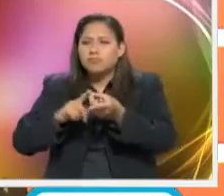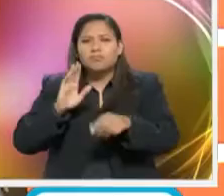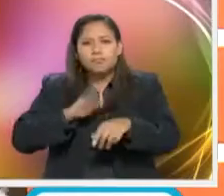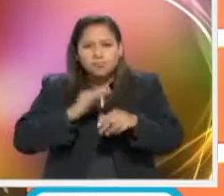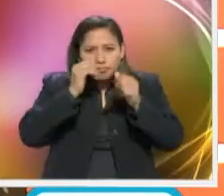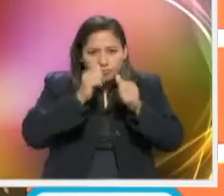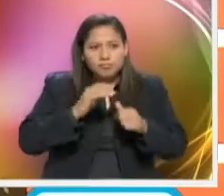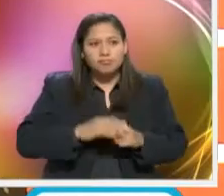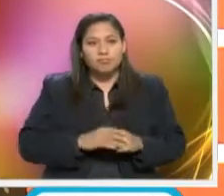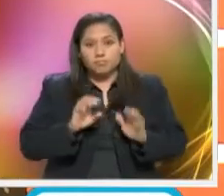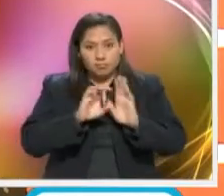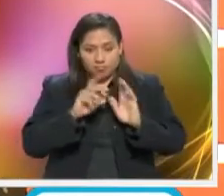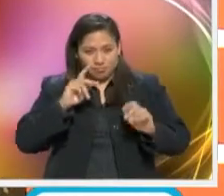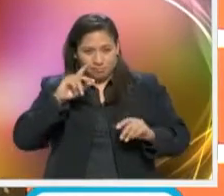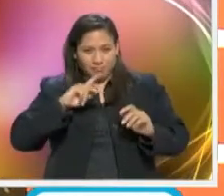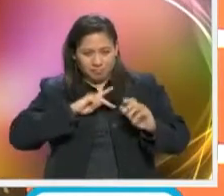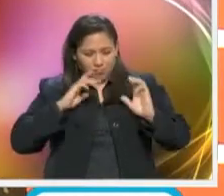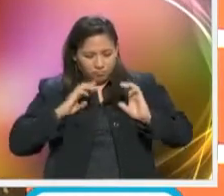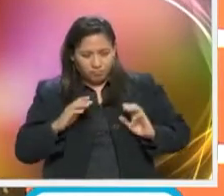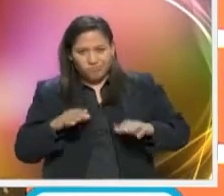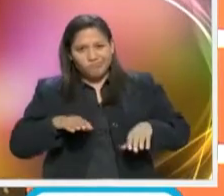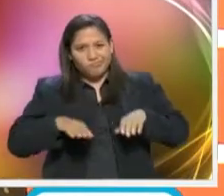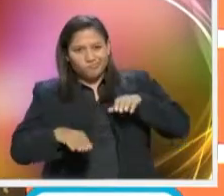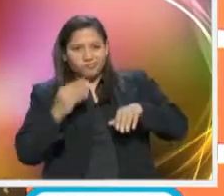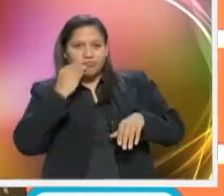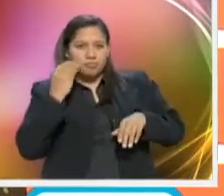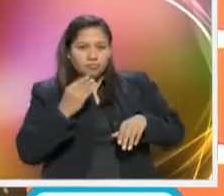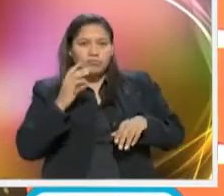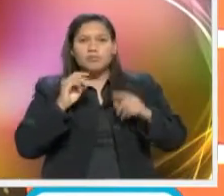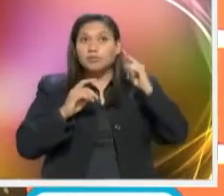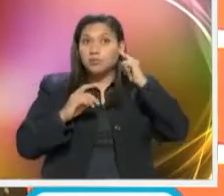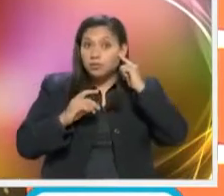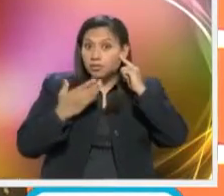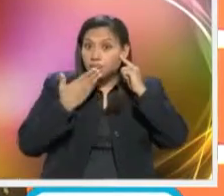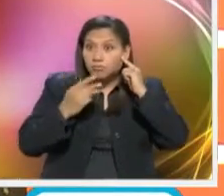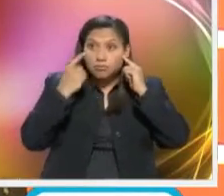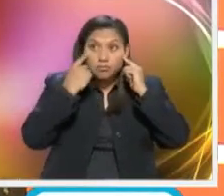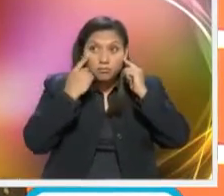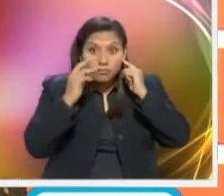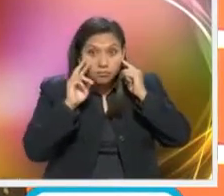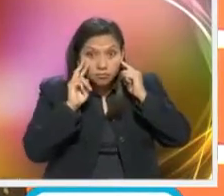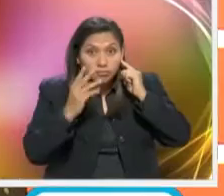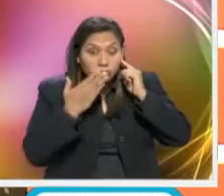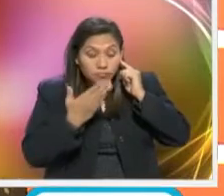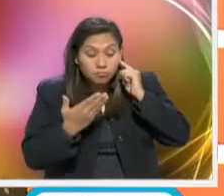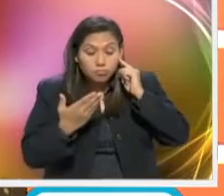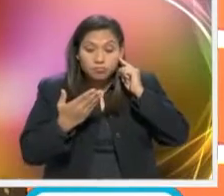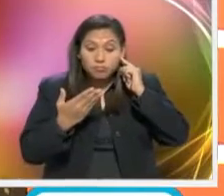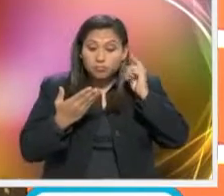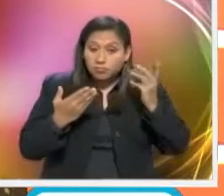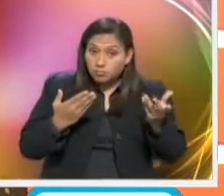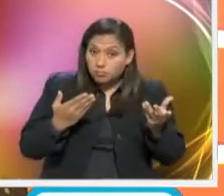es, ¿no? Las asimetrías que estaba yo diciendo, los sentidos, si escucha bien, ve bien, si sigues